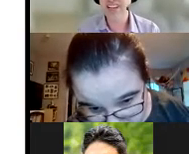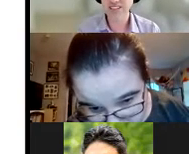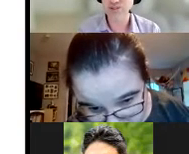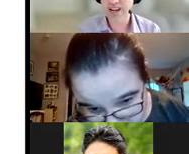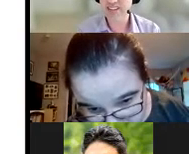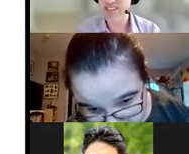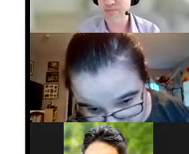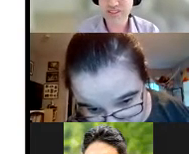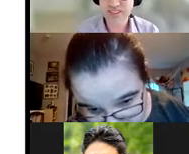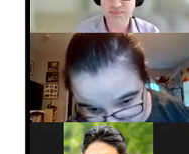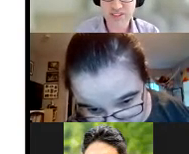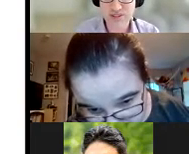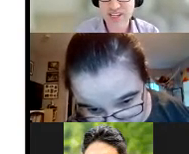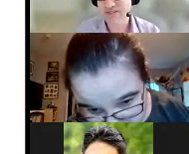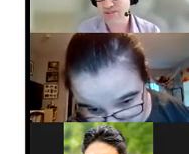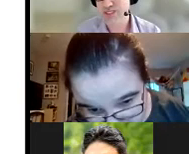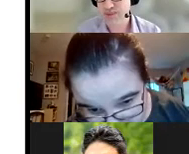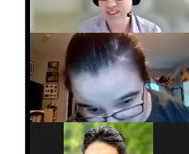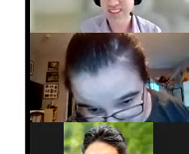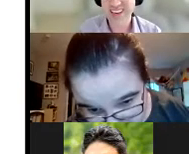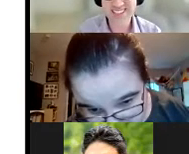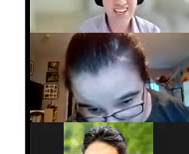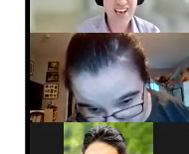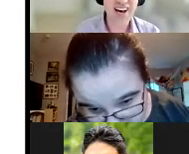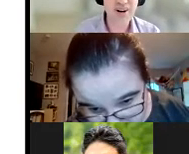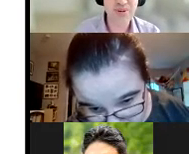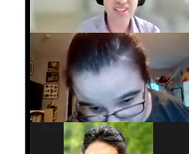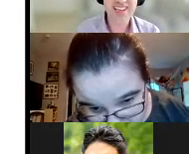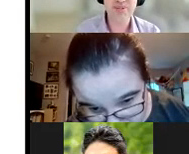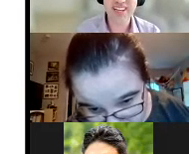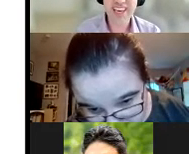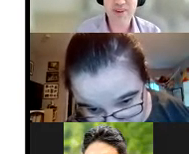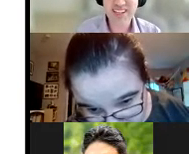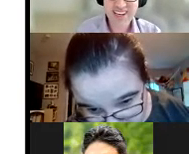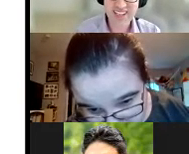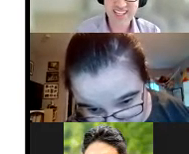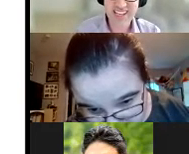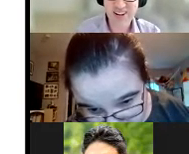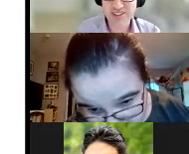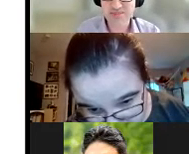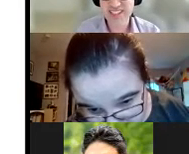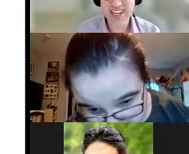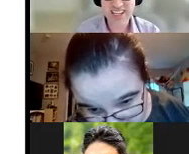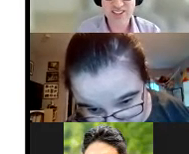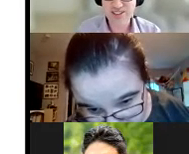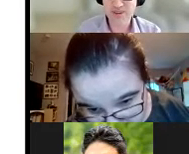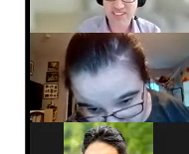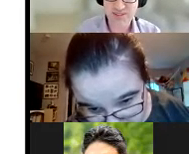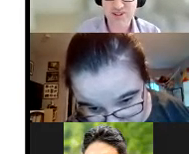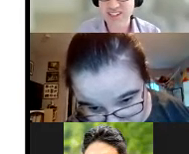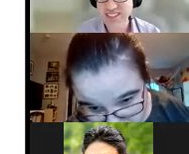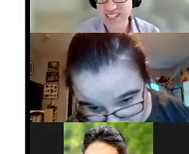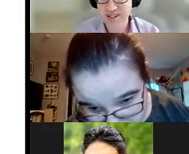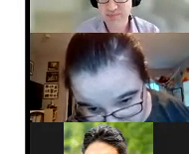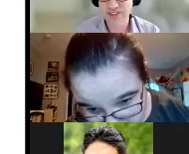yo empecé y fui a mi entrevista, él me pidió un ejemplo de cómo yo escribía y se lo di. Y entonces, cuando llegué, él me